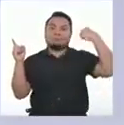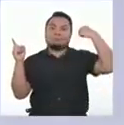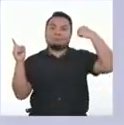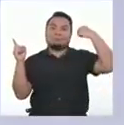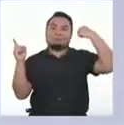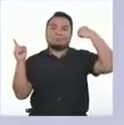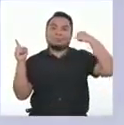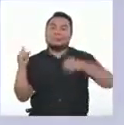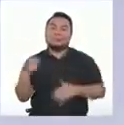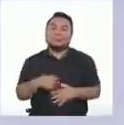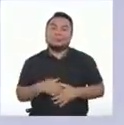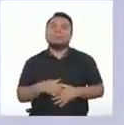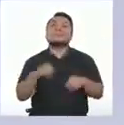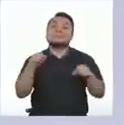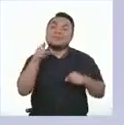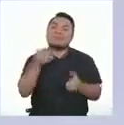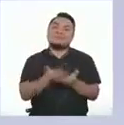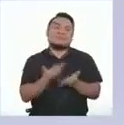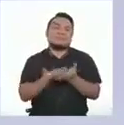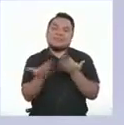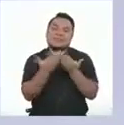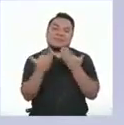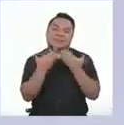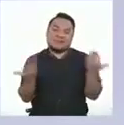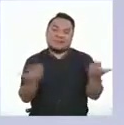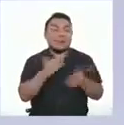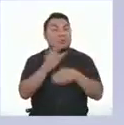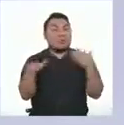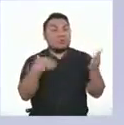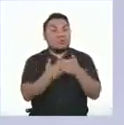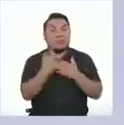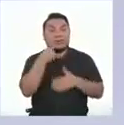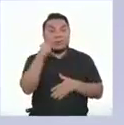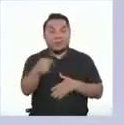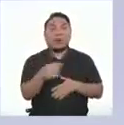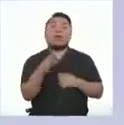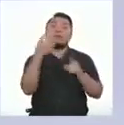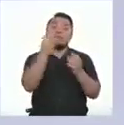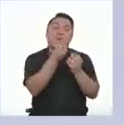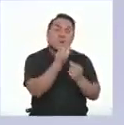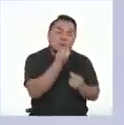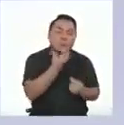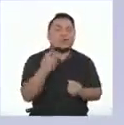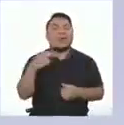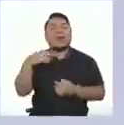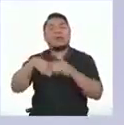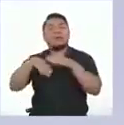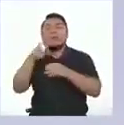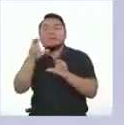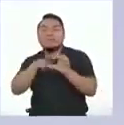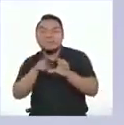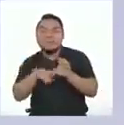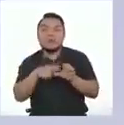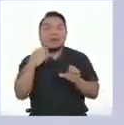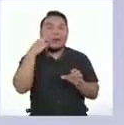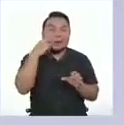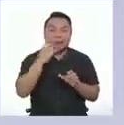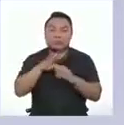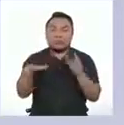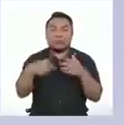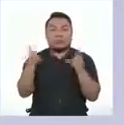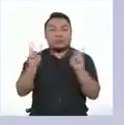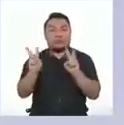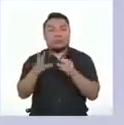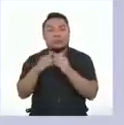¡Sí! Esta prueba ha sido realmente sencilla. Todos hemos coincidido en que los oyucos, la carne de cuy, las lentejas y la quinoa son